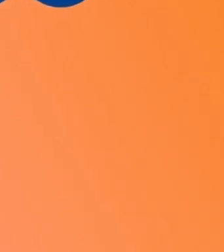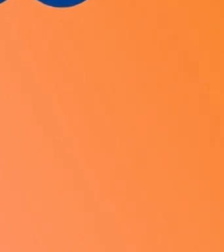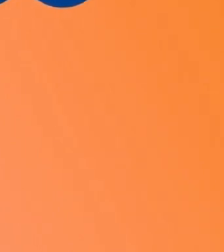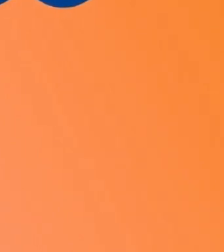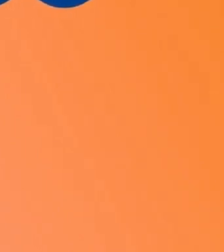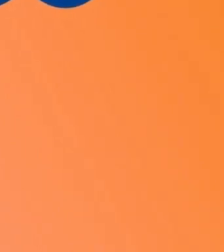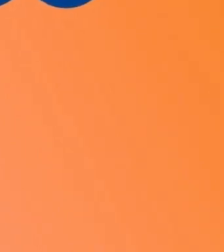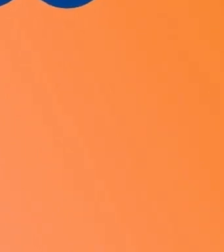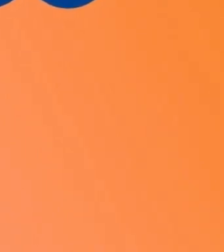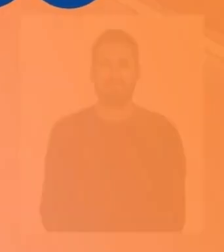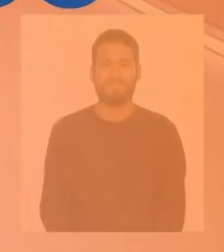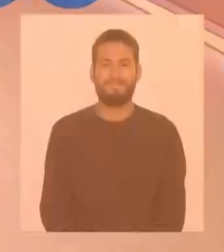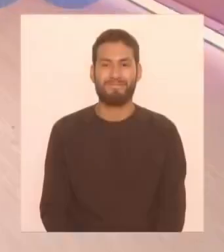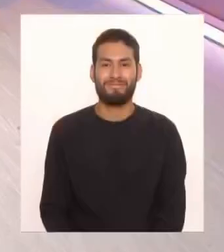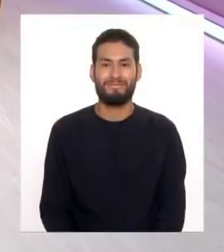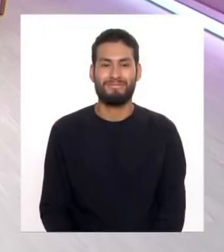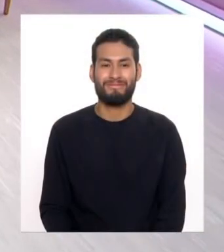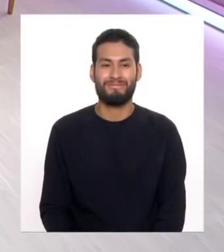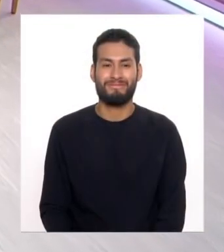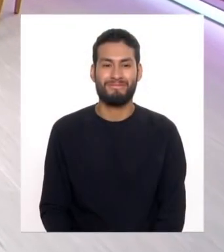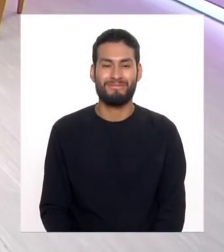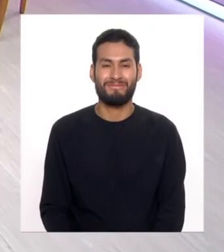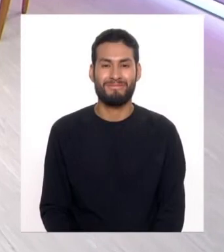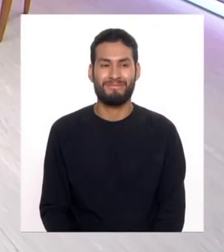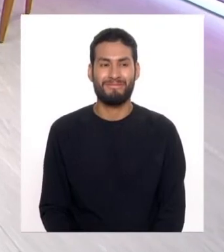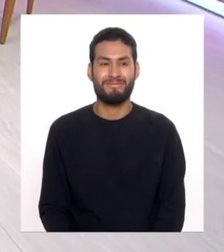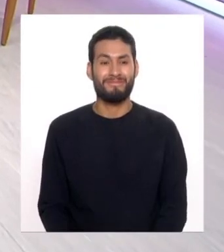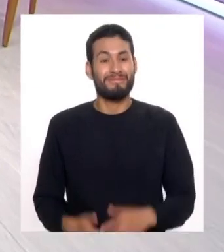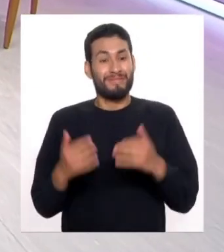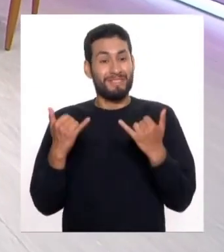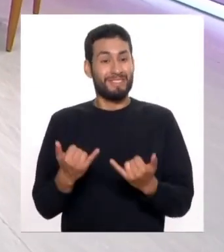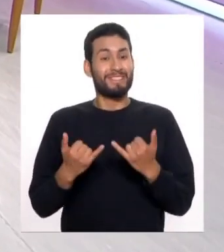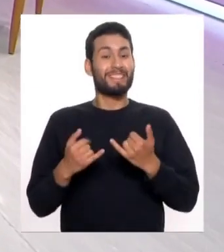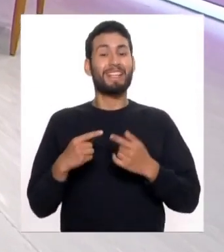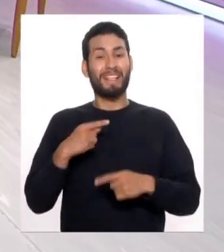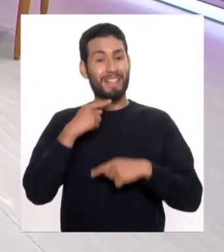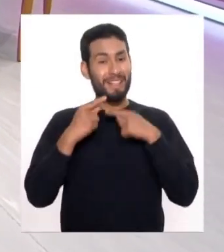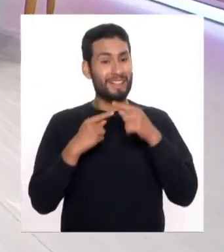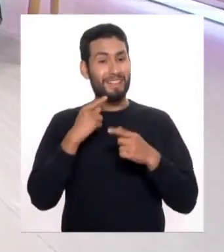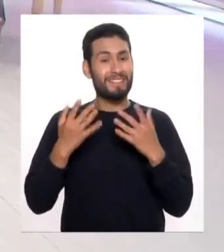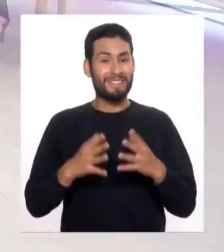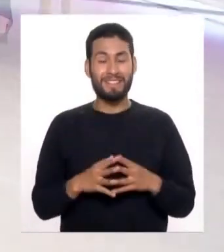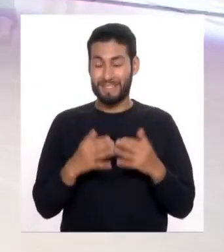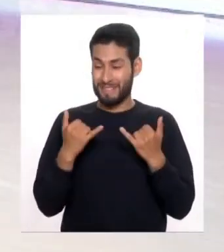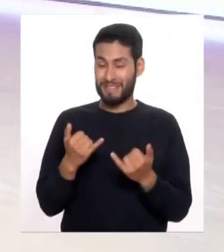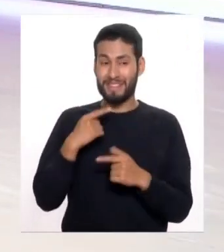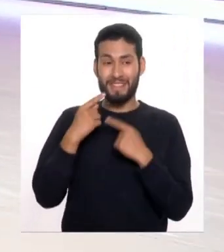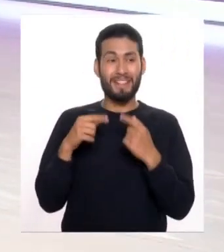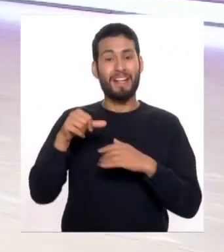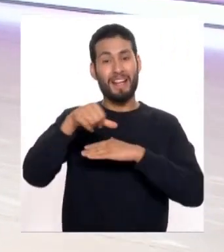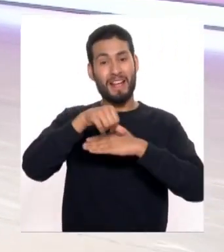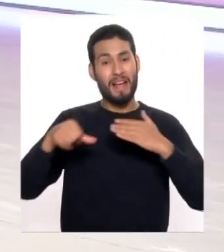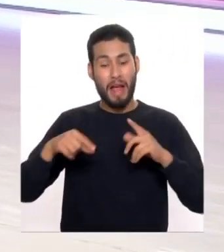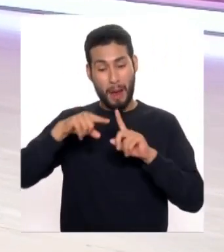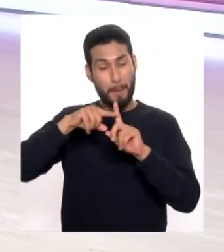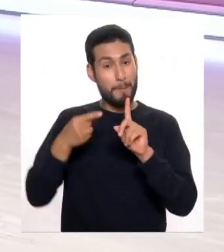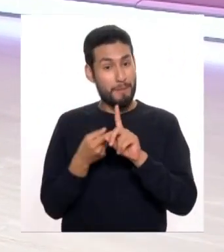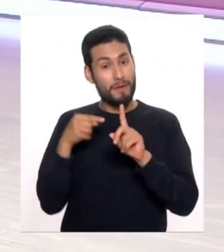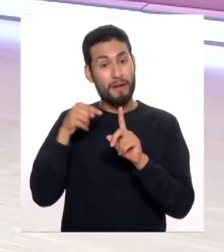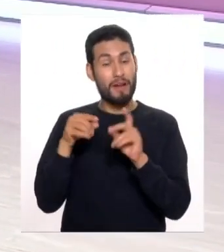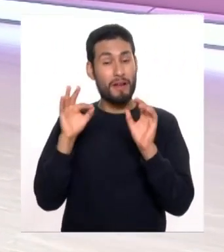Estamos hablando Estamos hablando de la cirugía fetal y